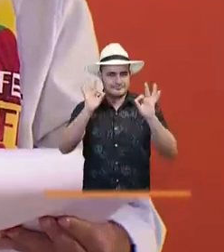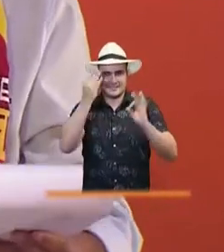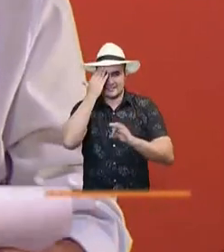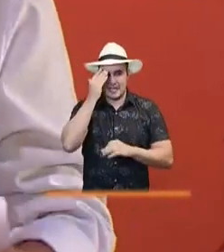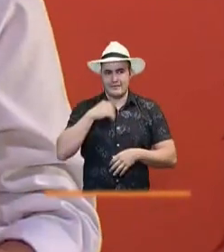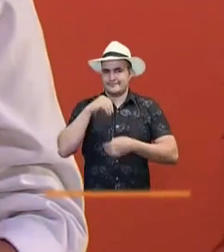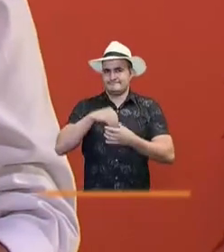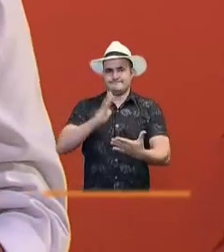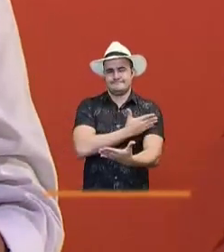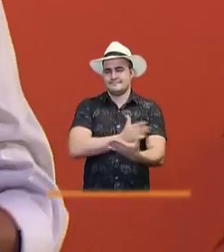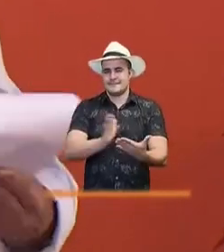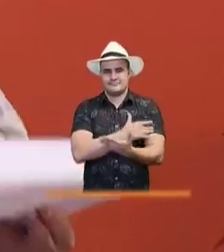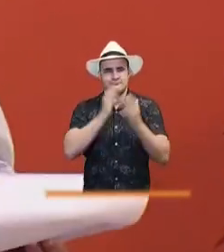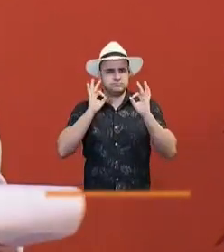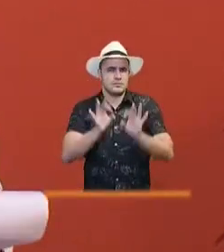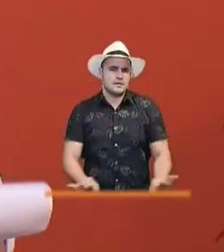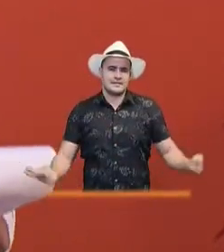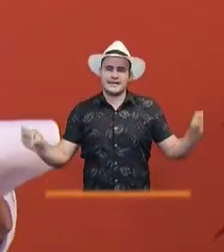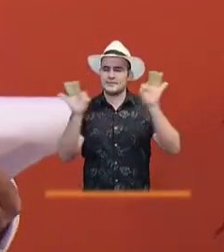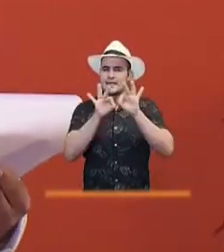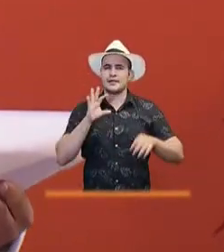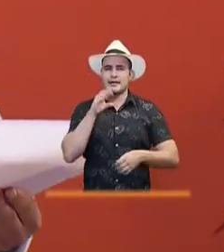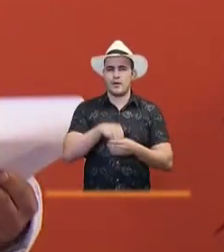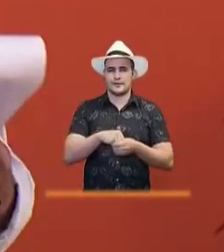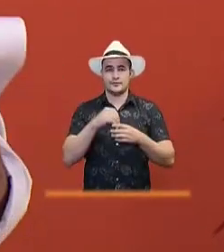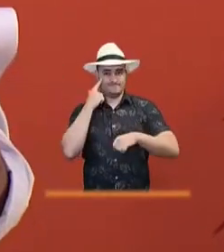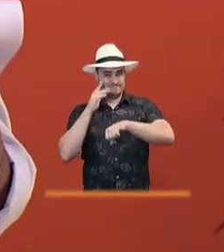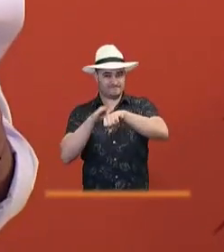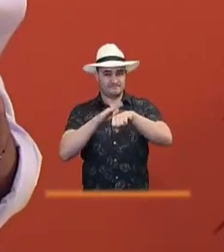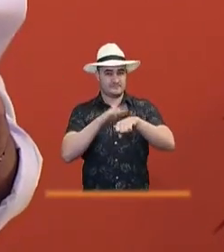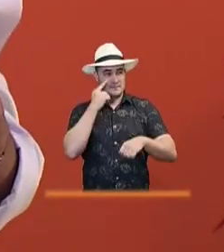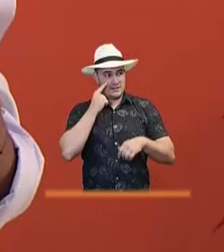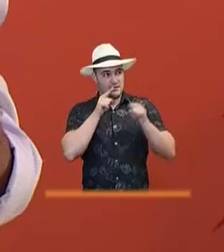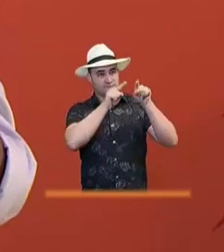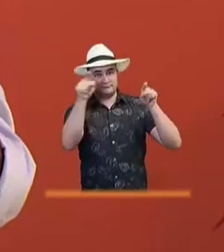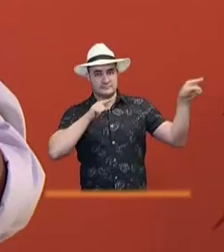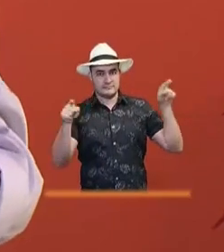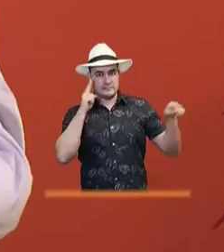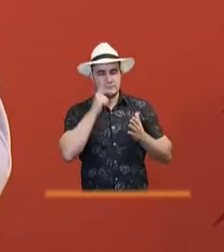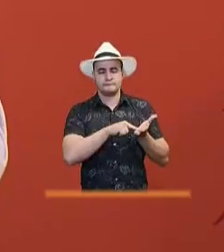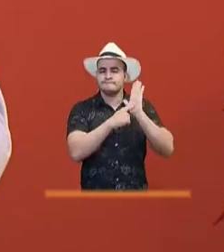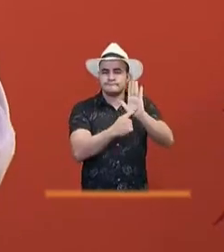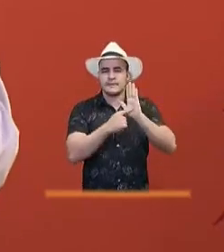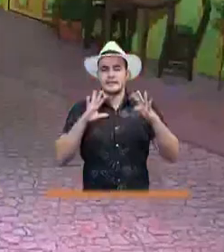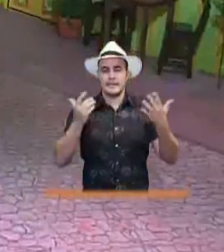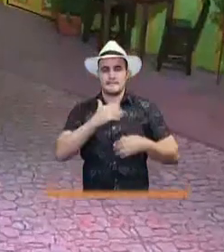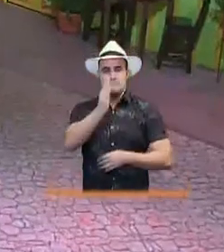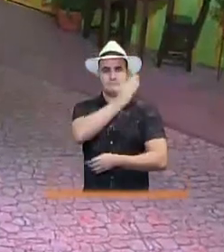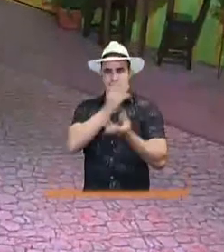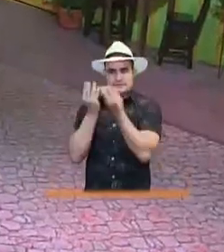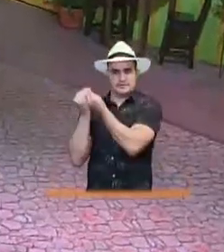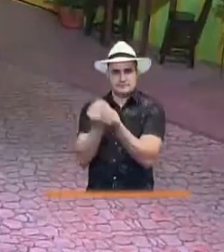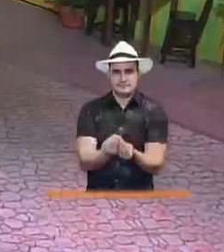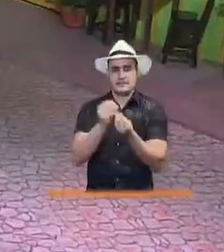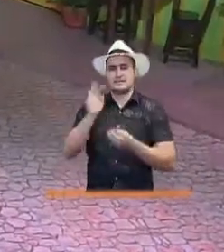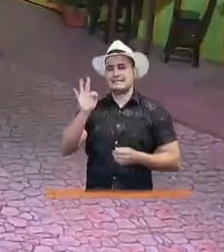en el Festival Nacional de la Trova y el marco musical. Aquí lo tenemos, conformado por Paisas Trío, Juan